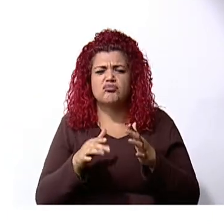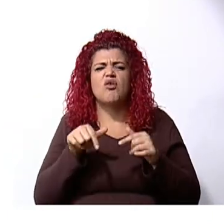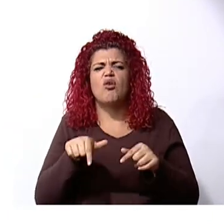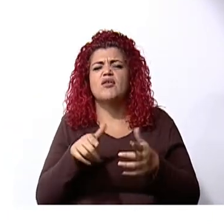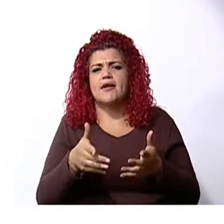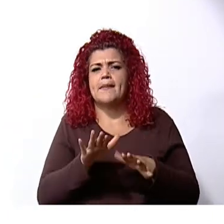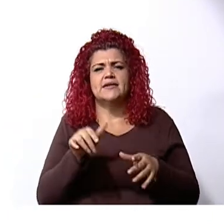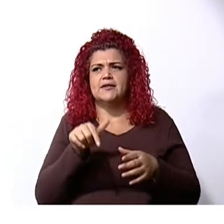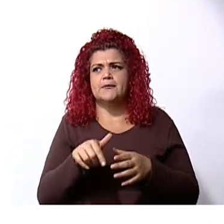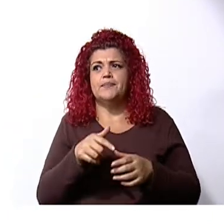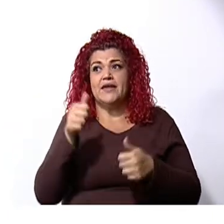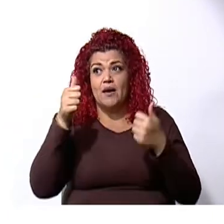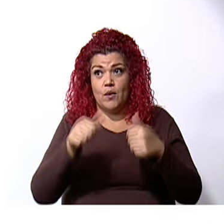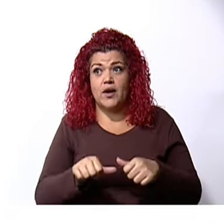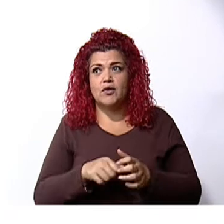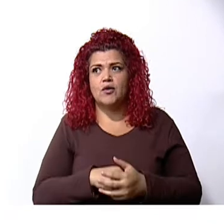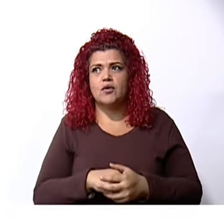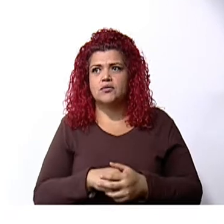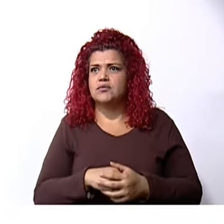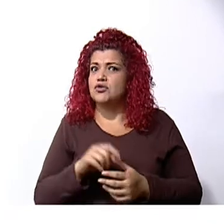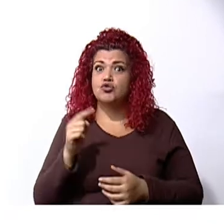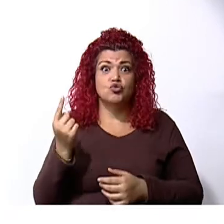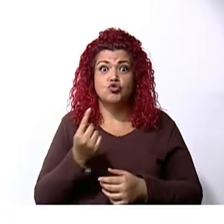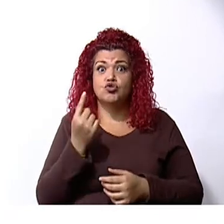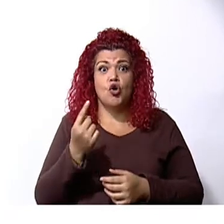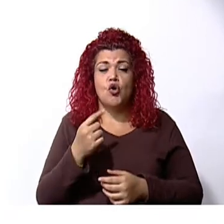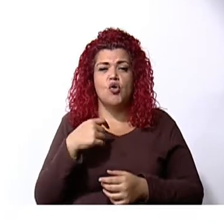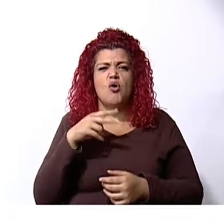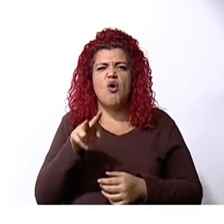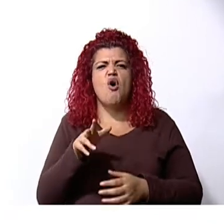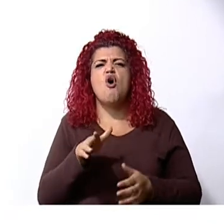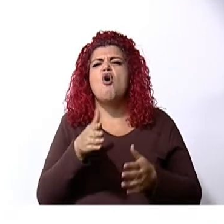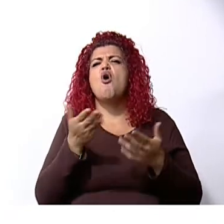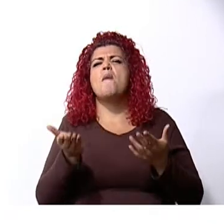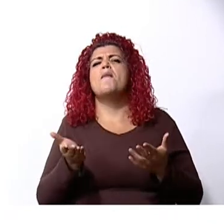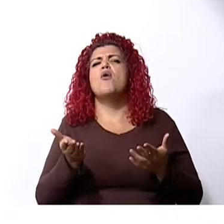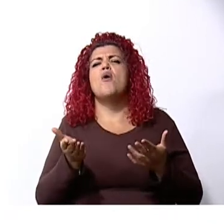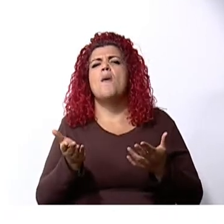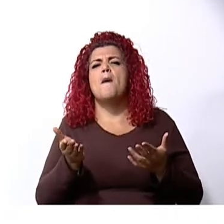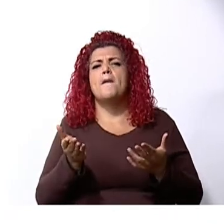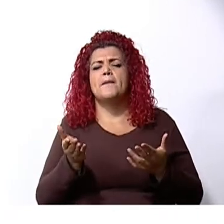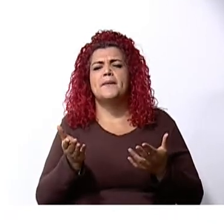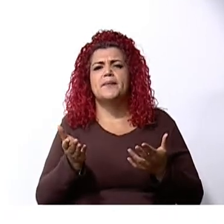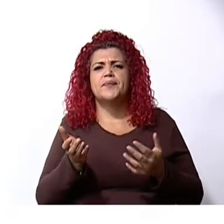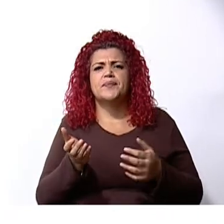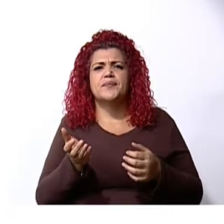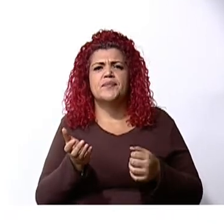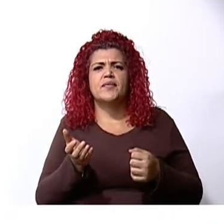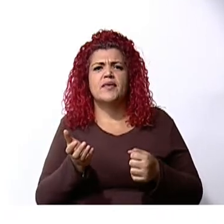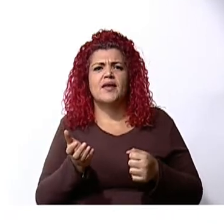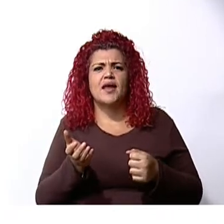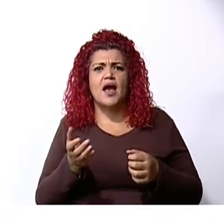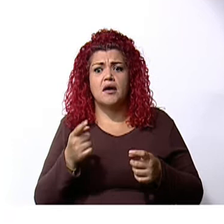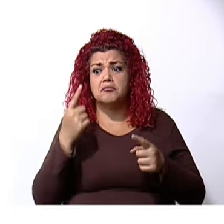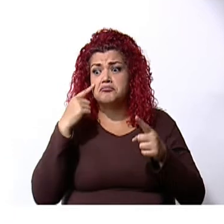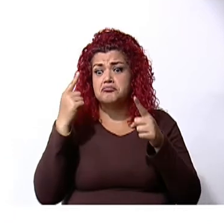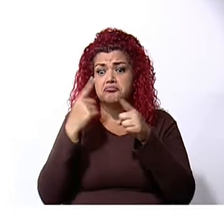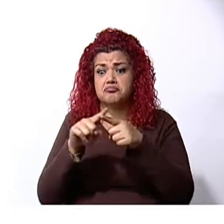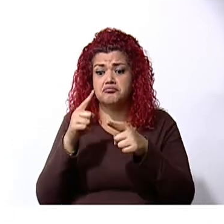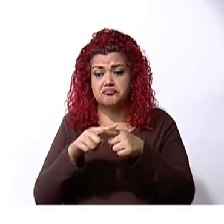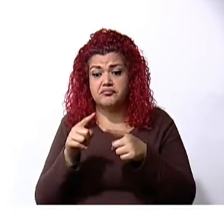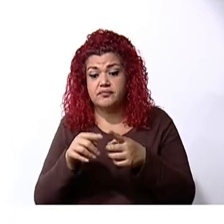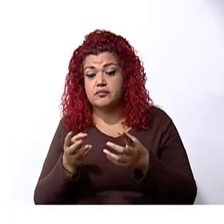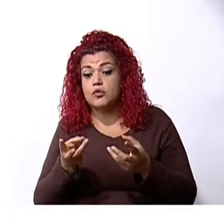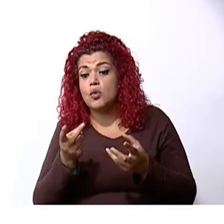harina. ¿De acuerdo? Únicamente vamos a ver de qué manera vamos a variar la cantidad